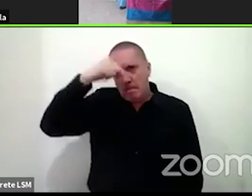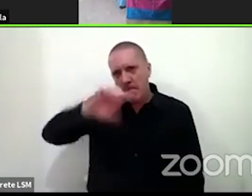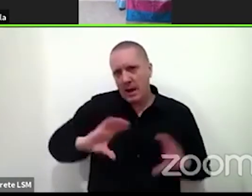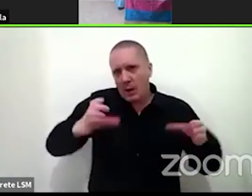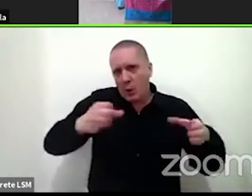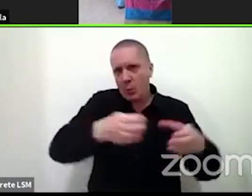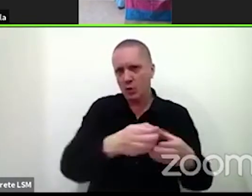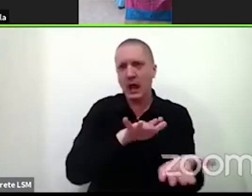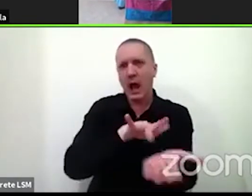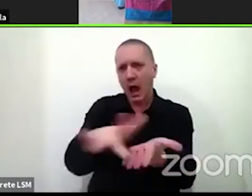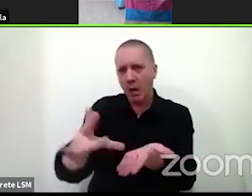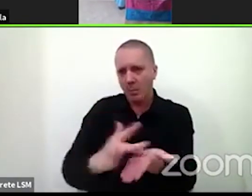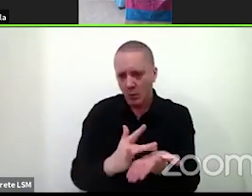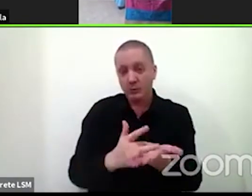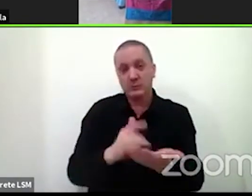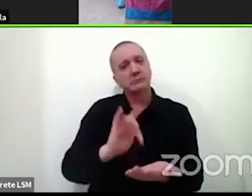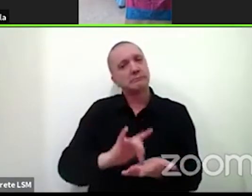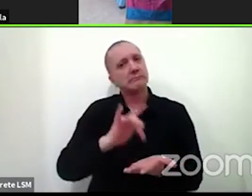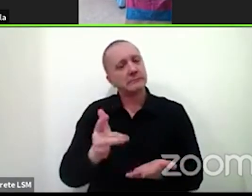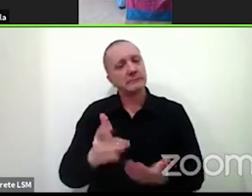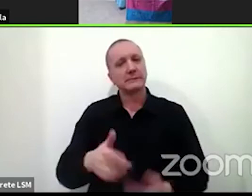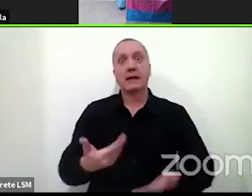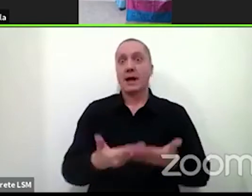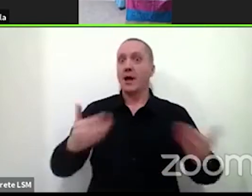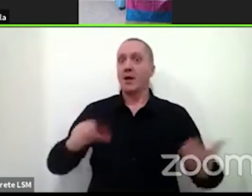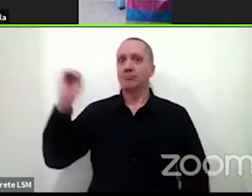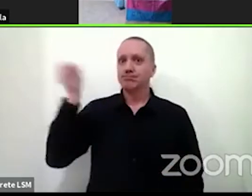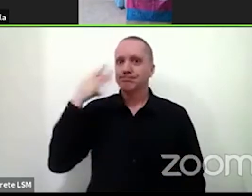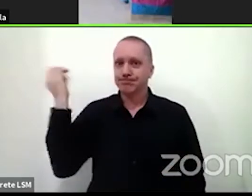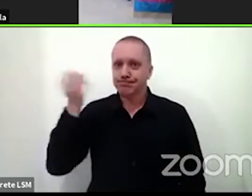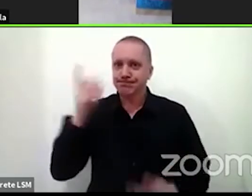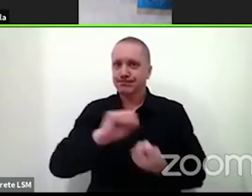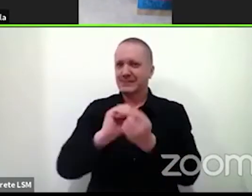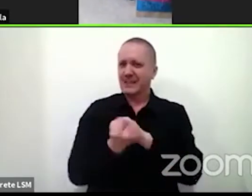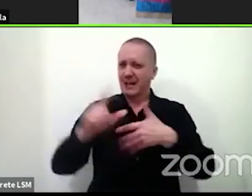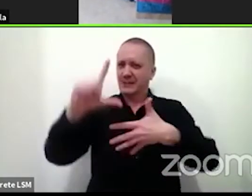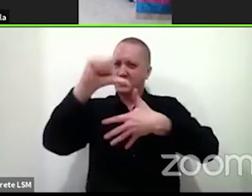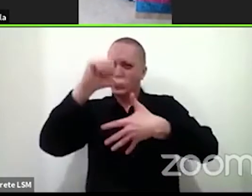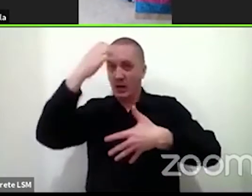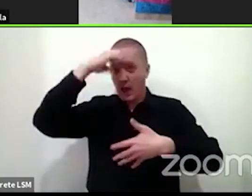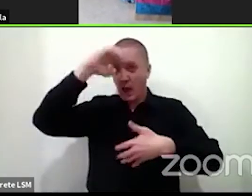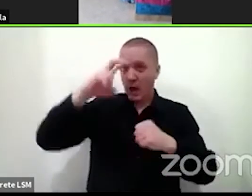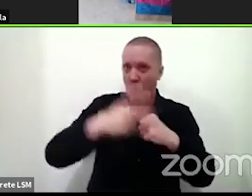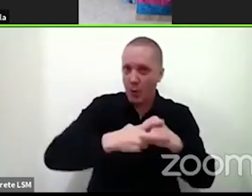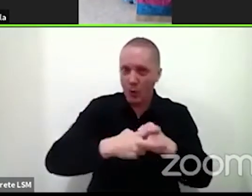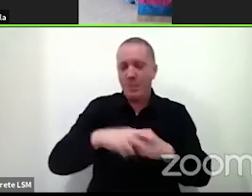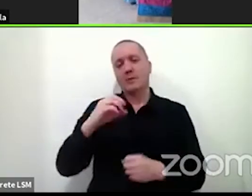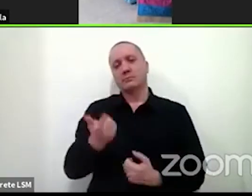en agradecimiento a esta jornada Trans Latinoamérica y Europa por haberme dado la